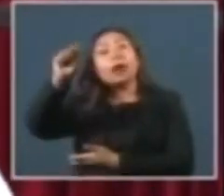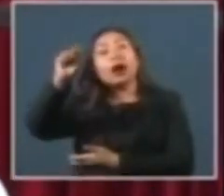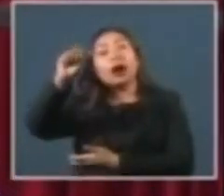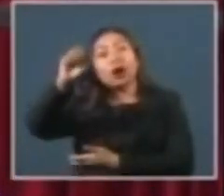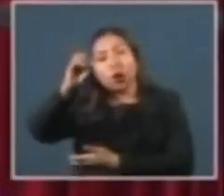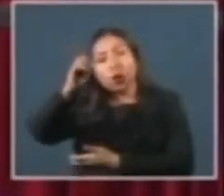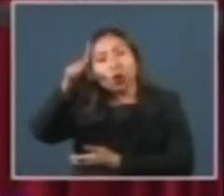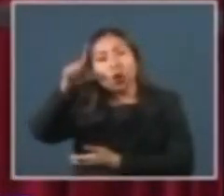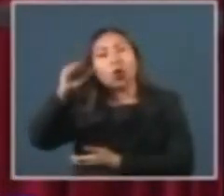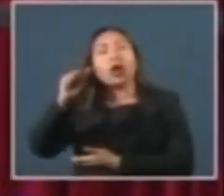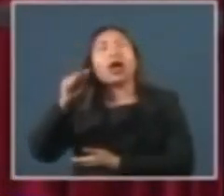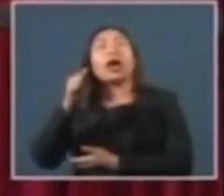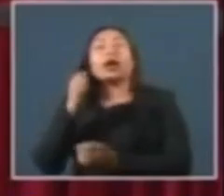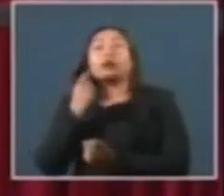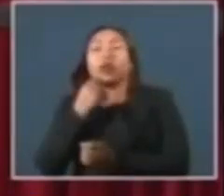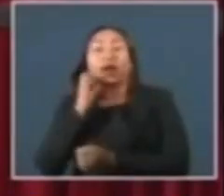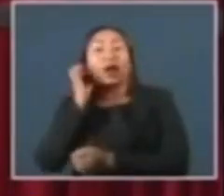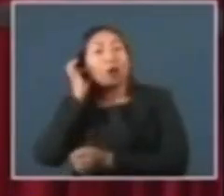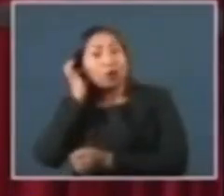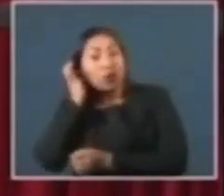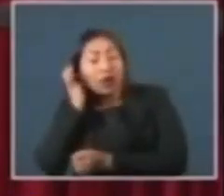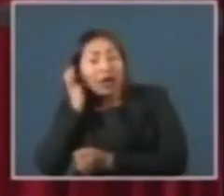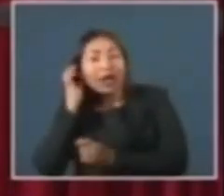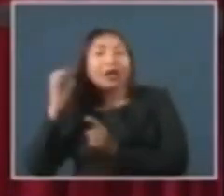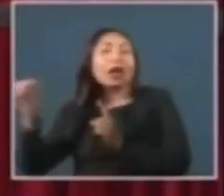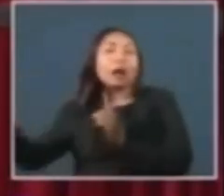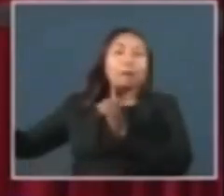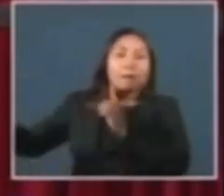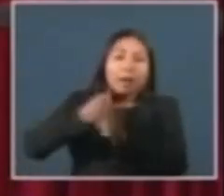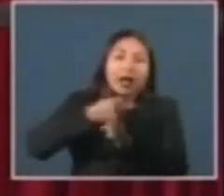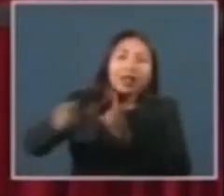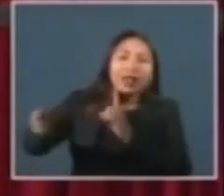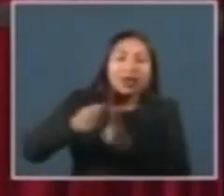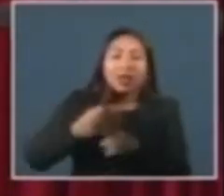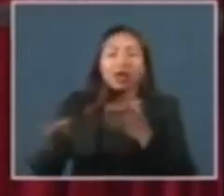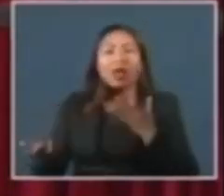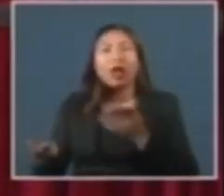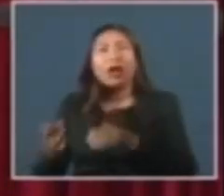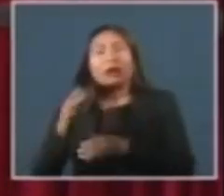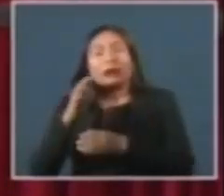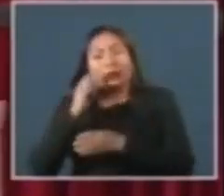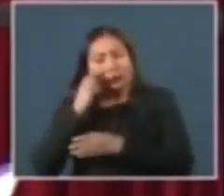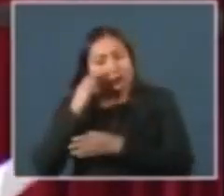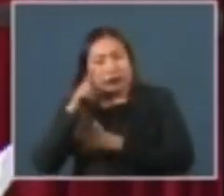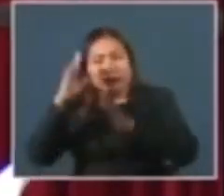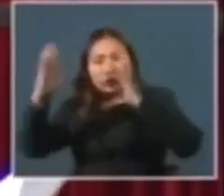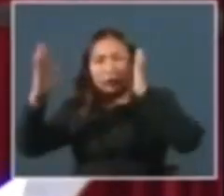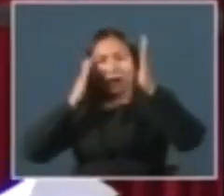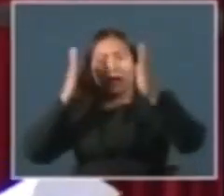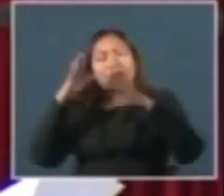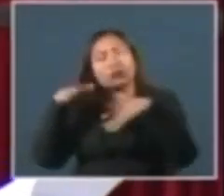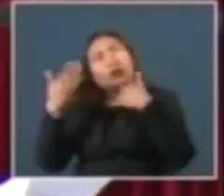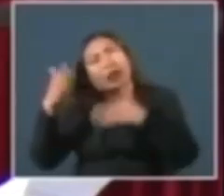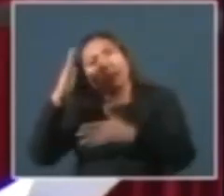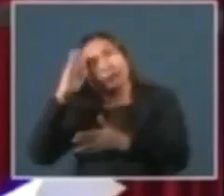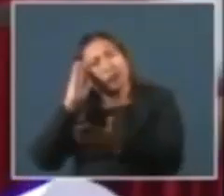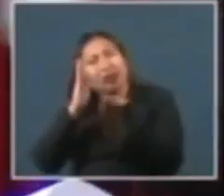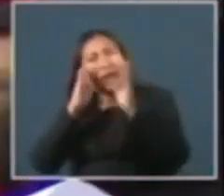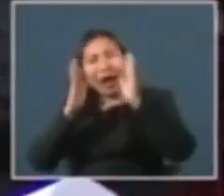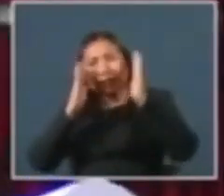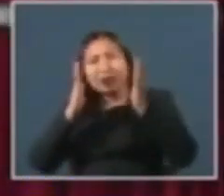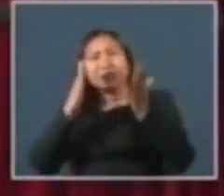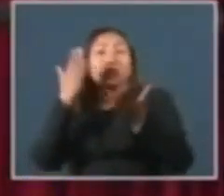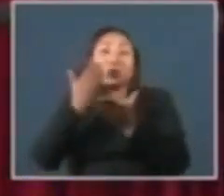Mujer Maltratada, señalando toda la atención psicológica que esta señora tuvo que recibir.